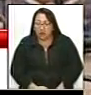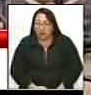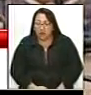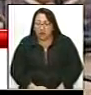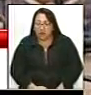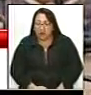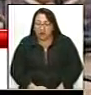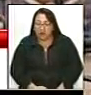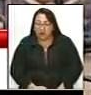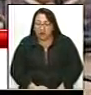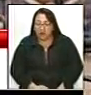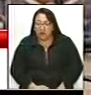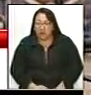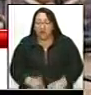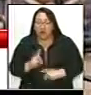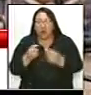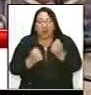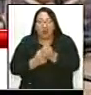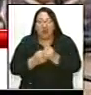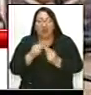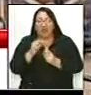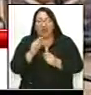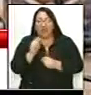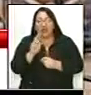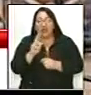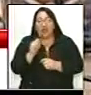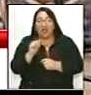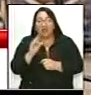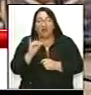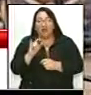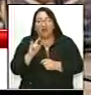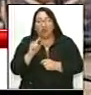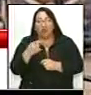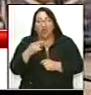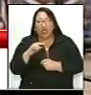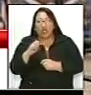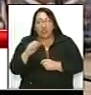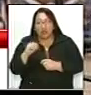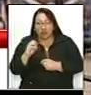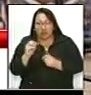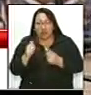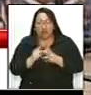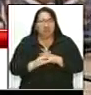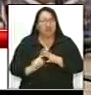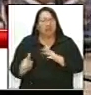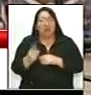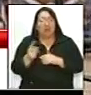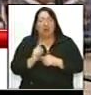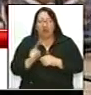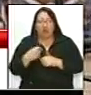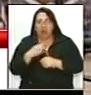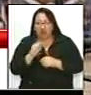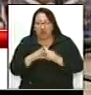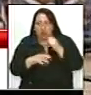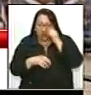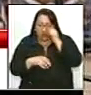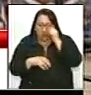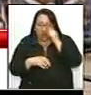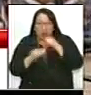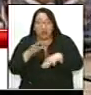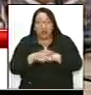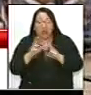el transfugismo. Ese es el punto, y los temas de conciencia está bien. O sea, acá nosotros no nos estamos